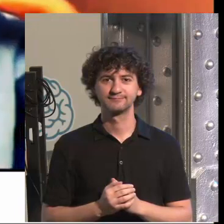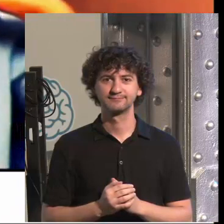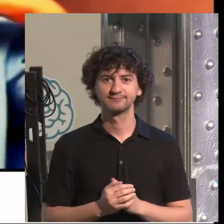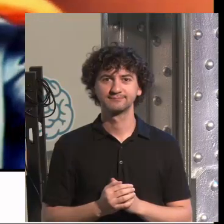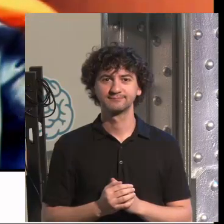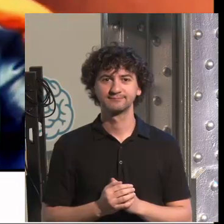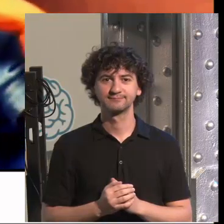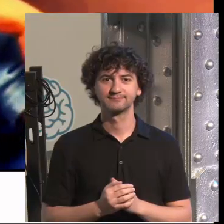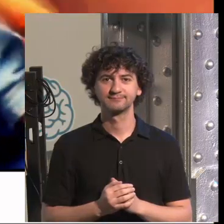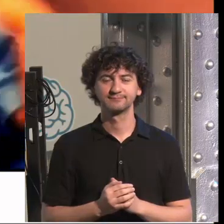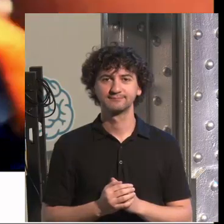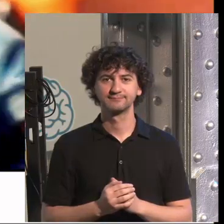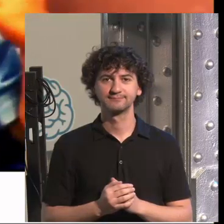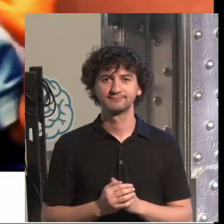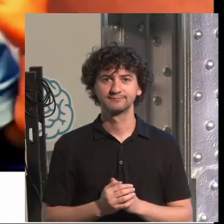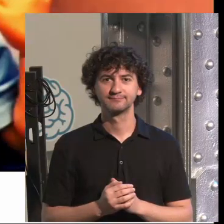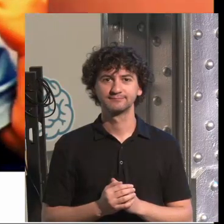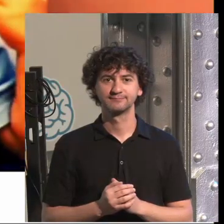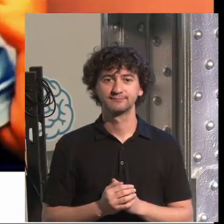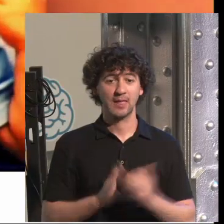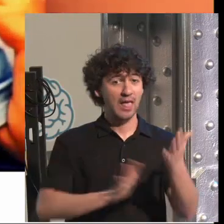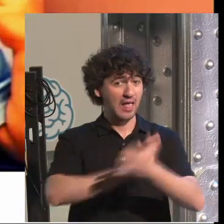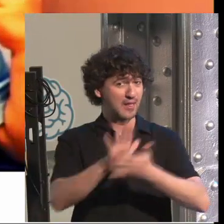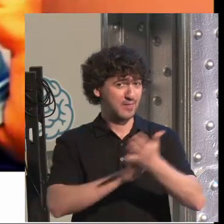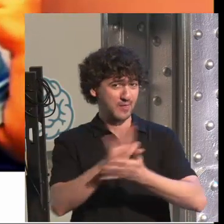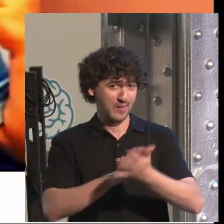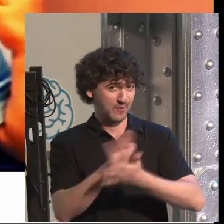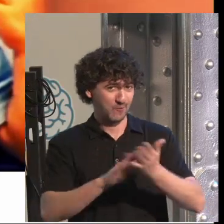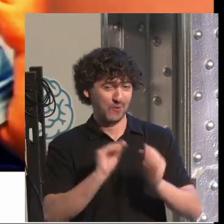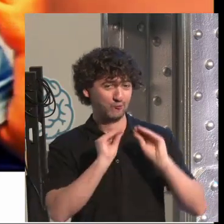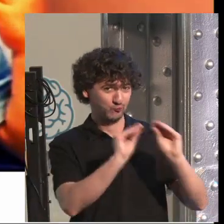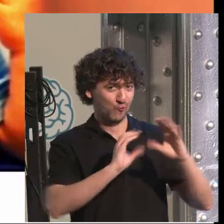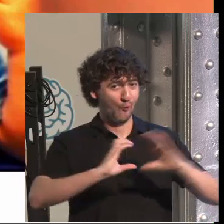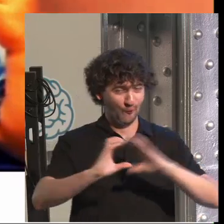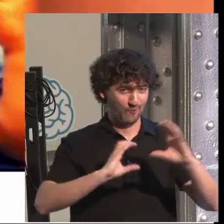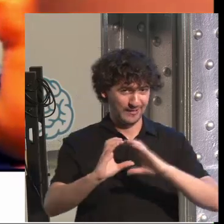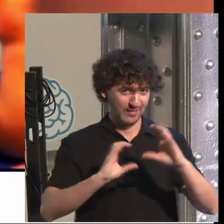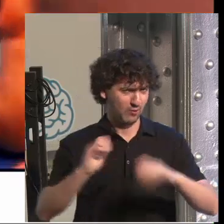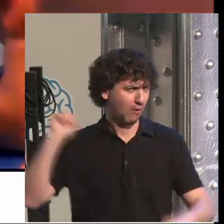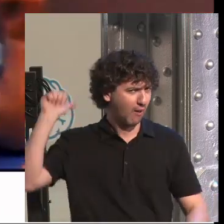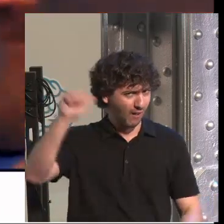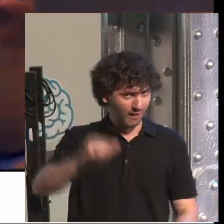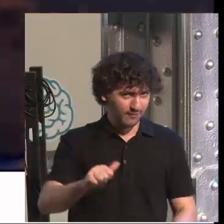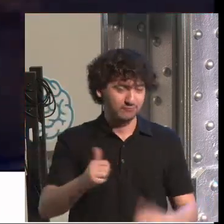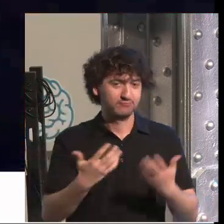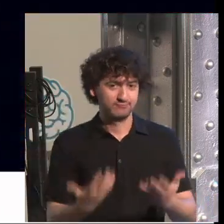Daddy. Usa el lenguaje de signos, ¿no? Porque es como se ha estado comunicando hasta ese momento.